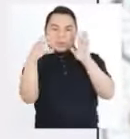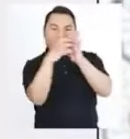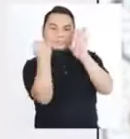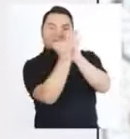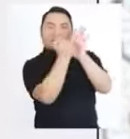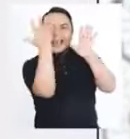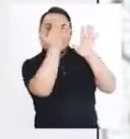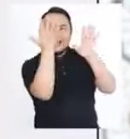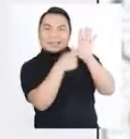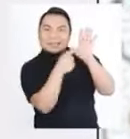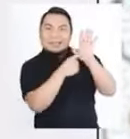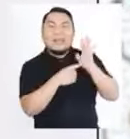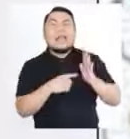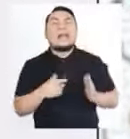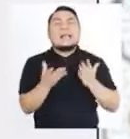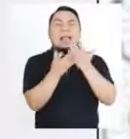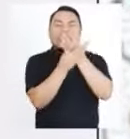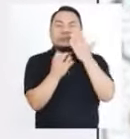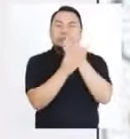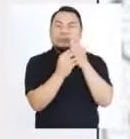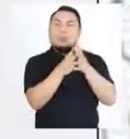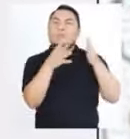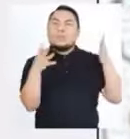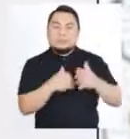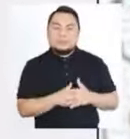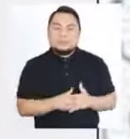octógonos. Alto en grasas saturadas.